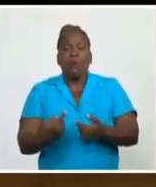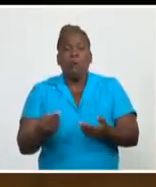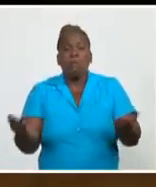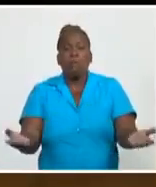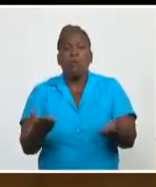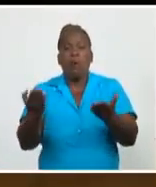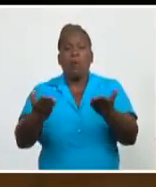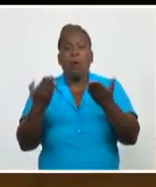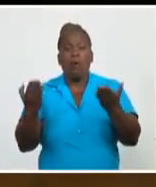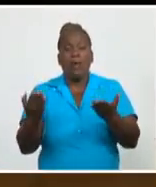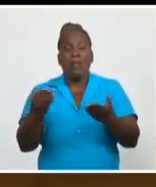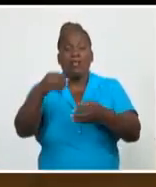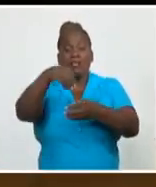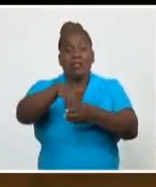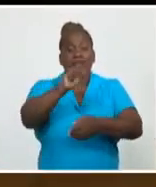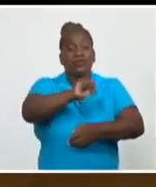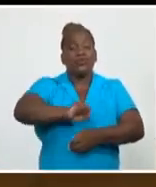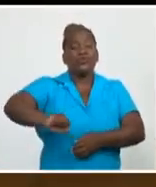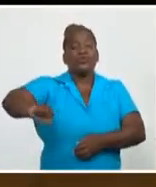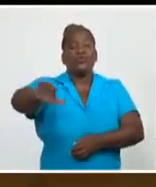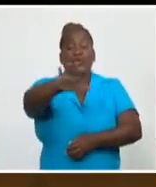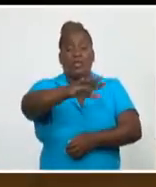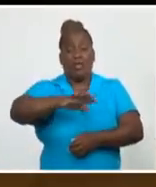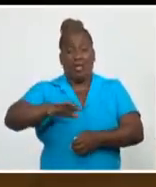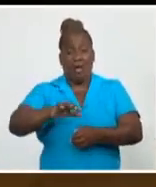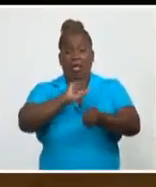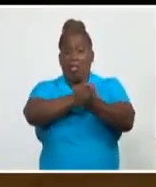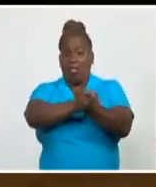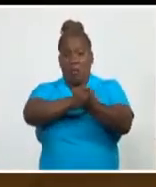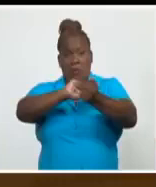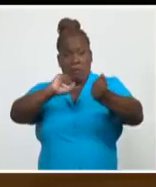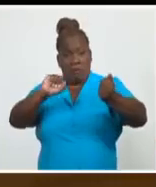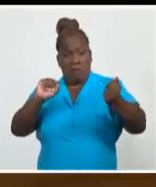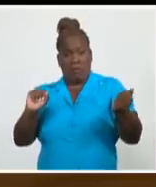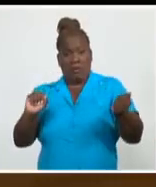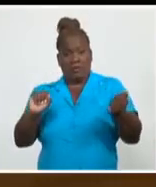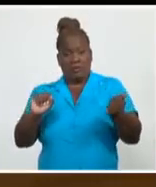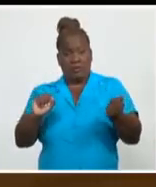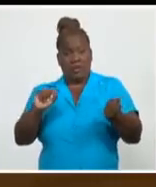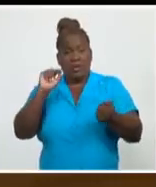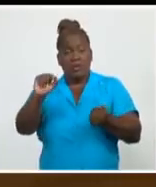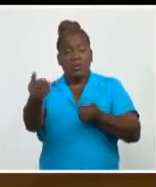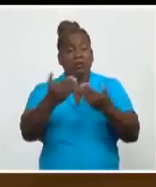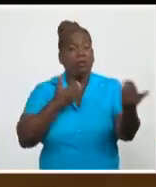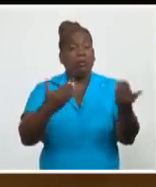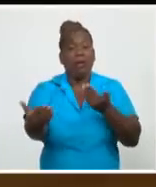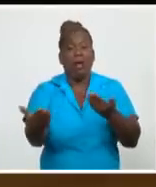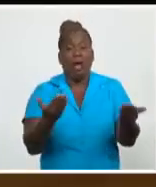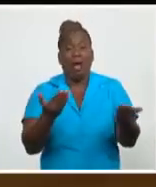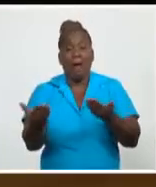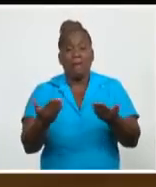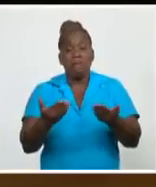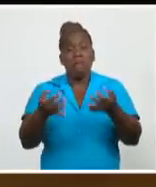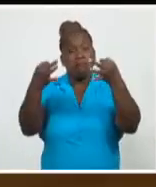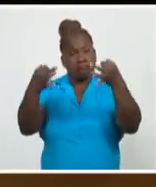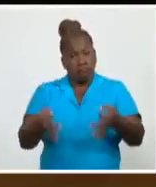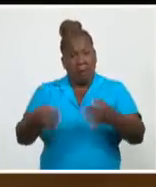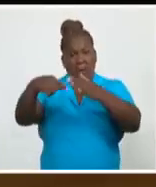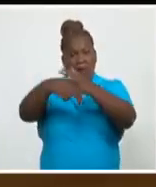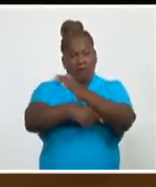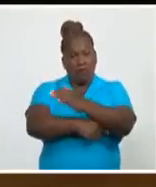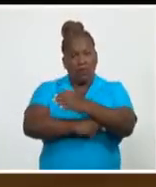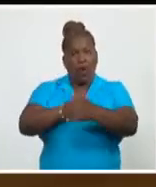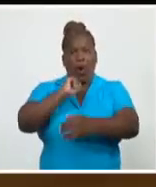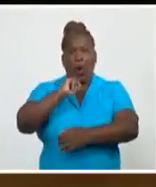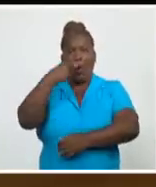sociedad en general la más amplia democracia y un permanente intercambio sincero y profundo de